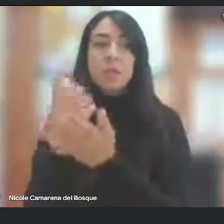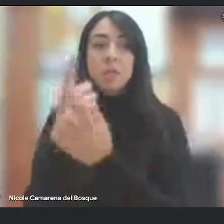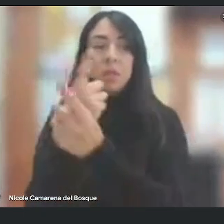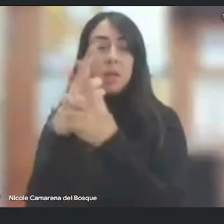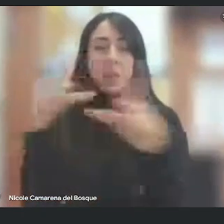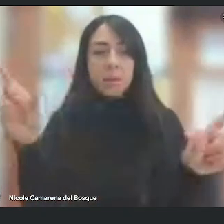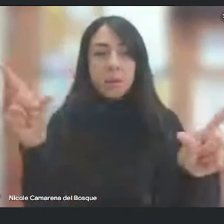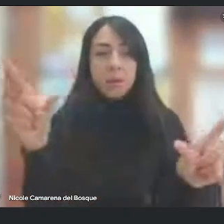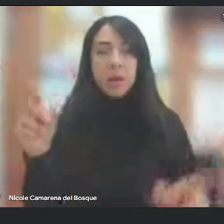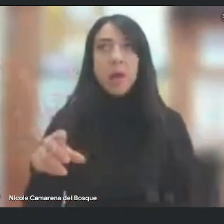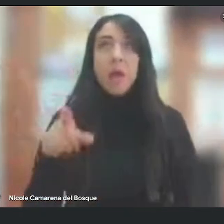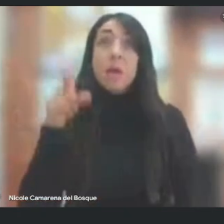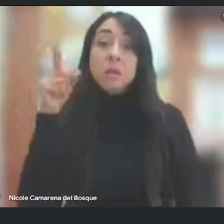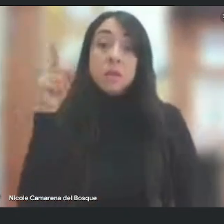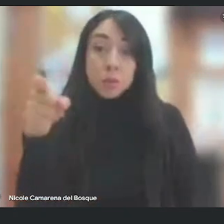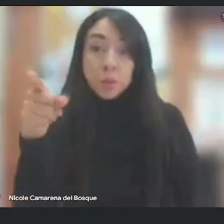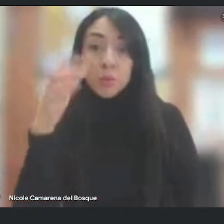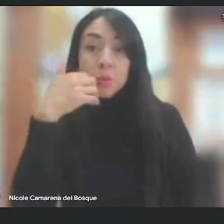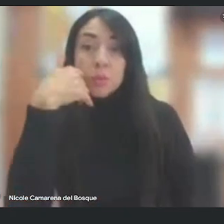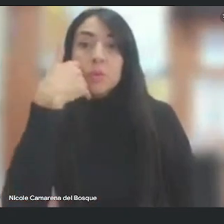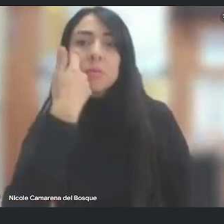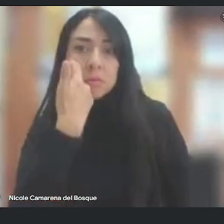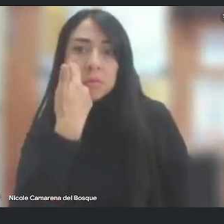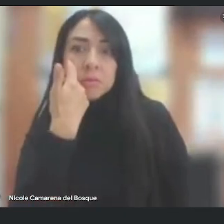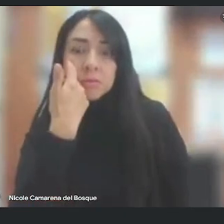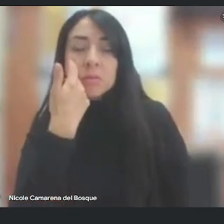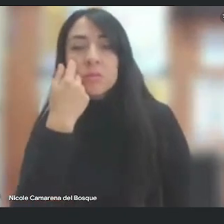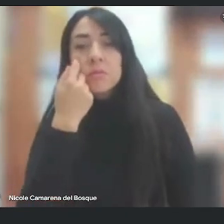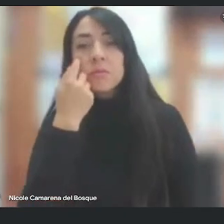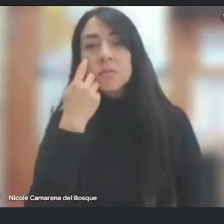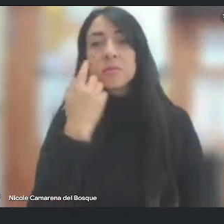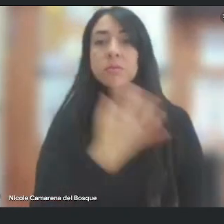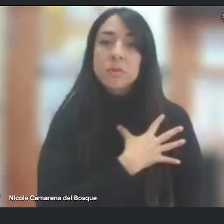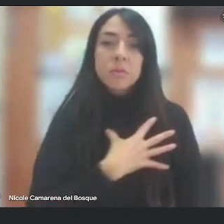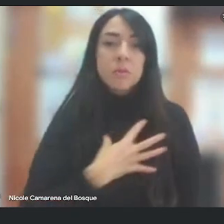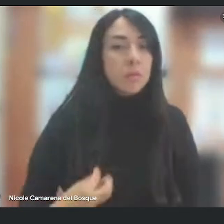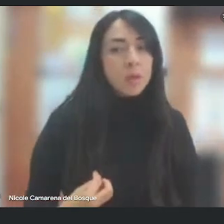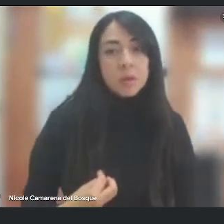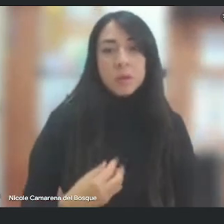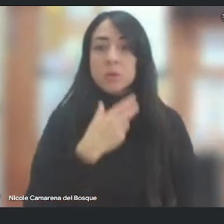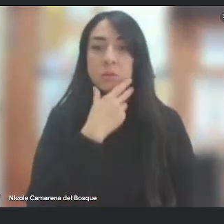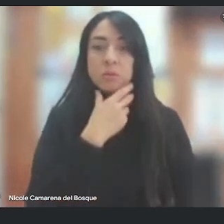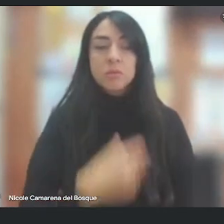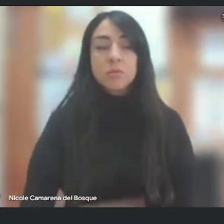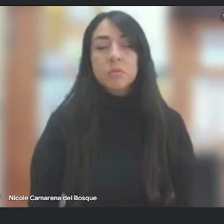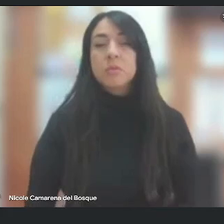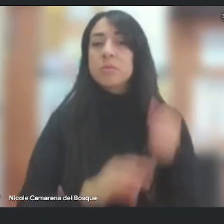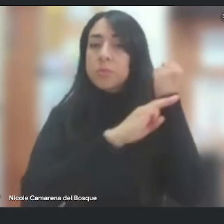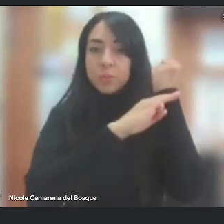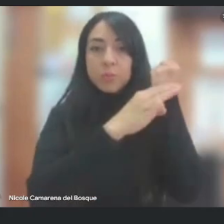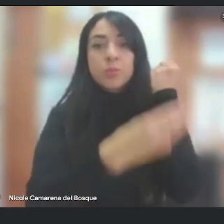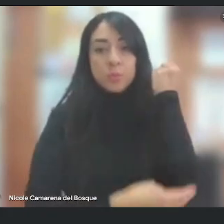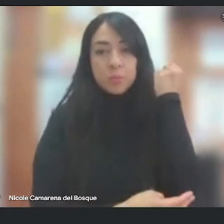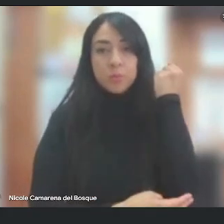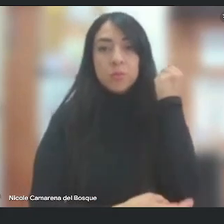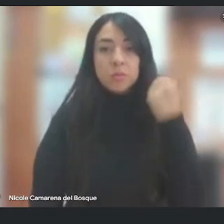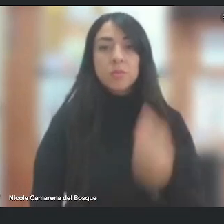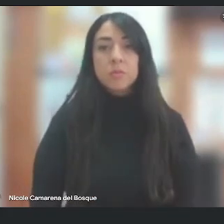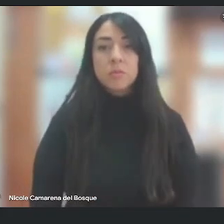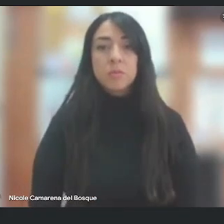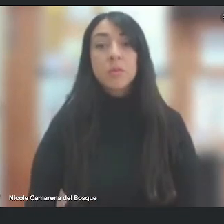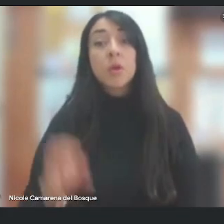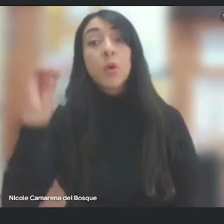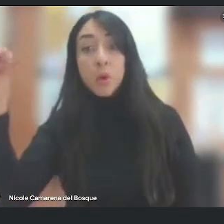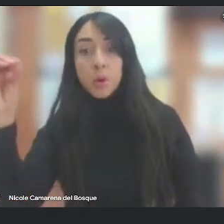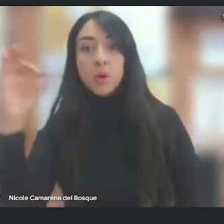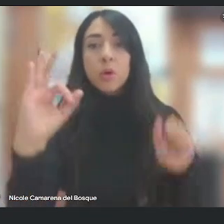de manera libre, responsable e informada sobre la fertilidad y reproducción. Es decir, tener hijos o no, hijas